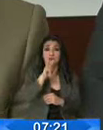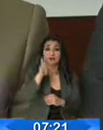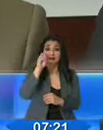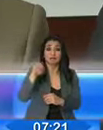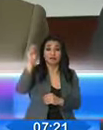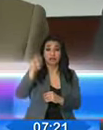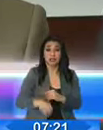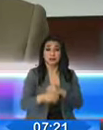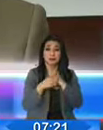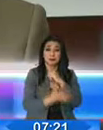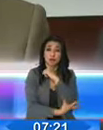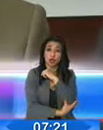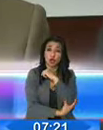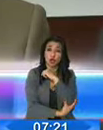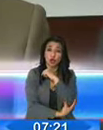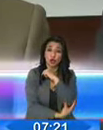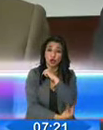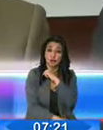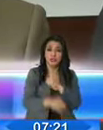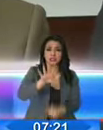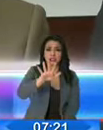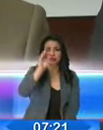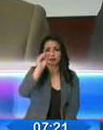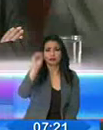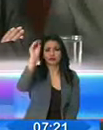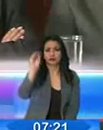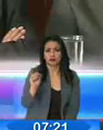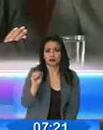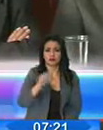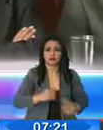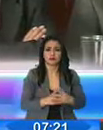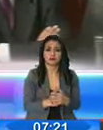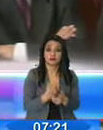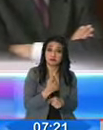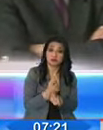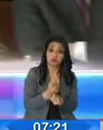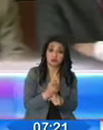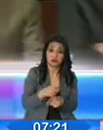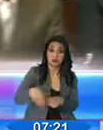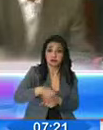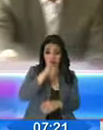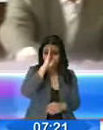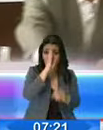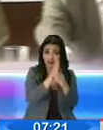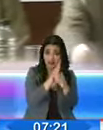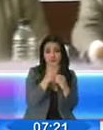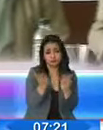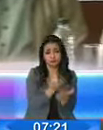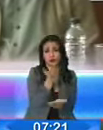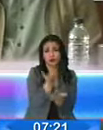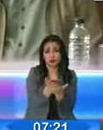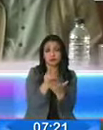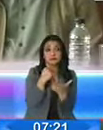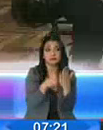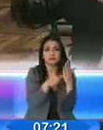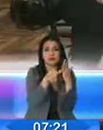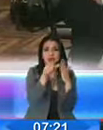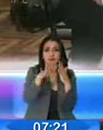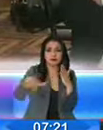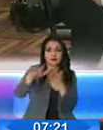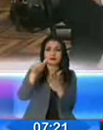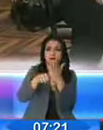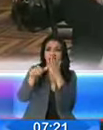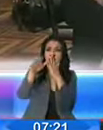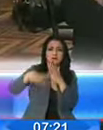pobre, apenas el 5%. Por esta razón mencionaron que tienen propuestas para los ministerios, para que tomen